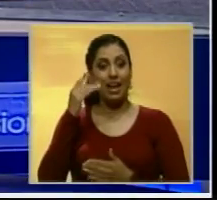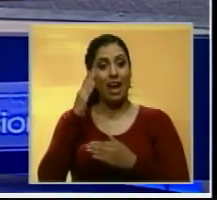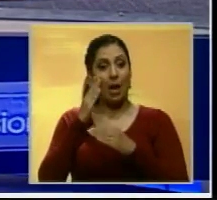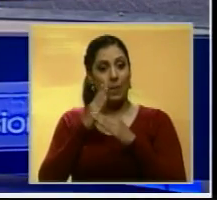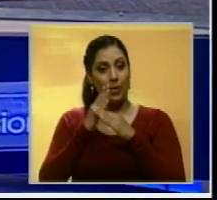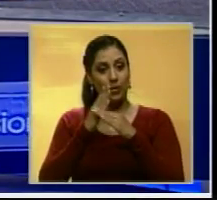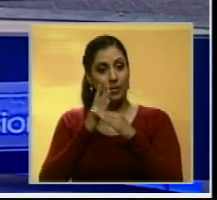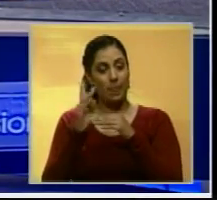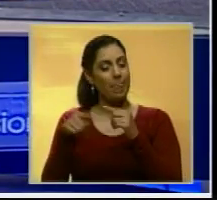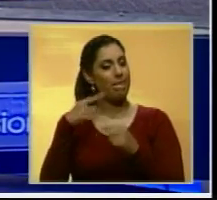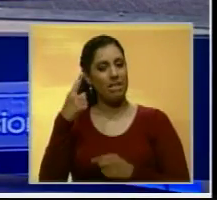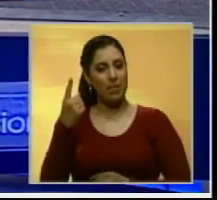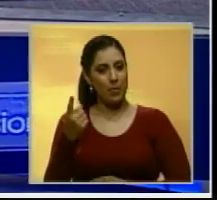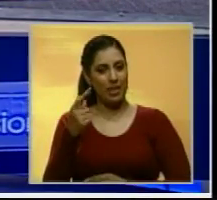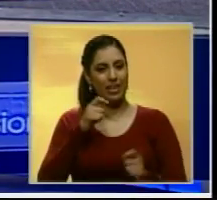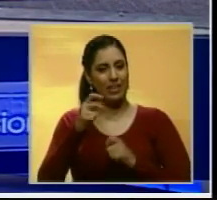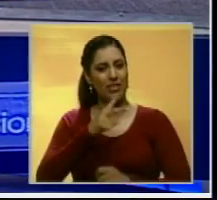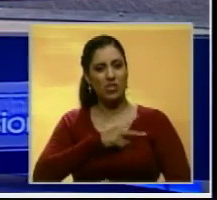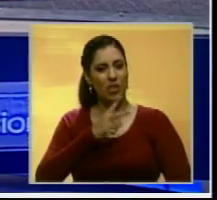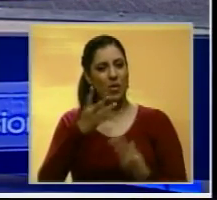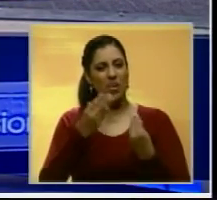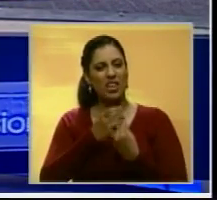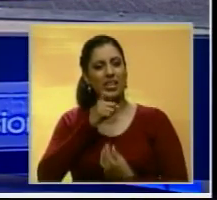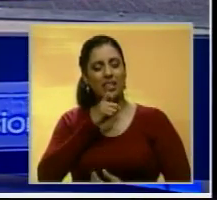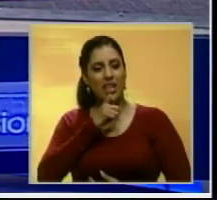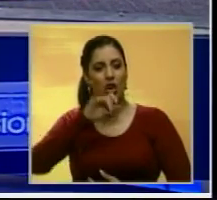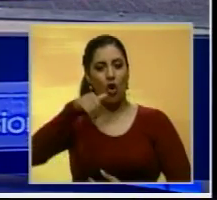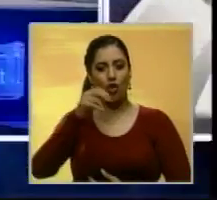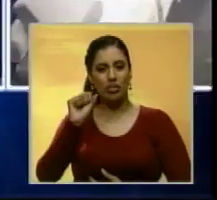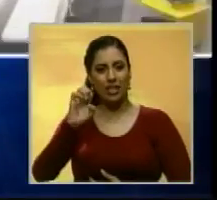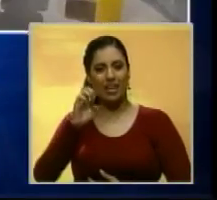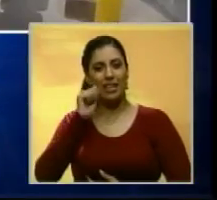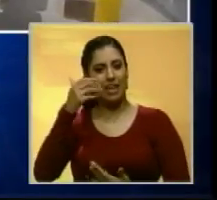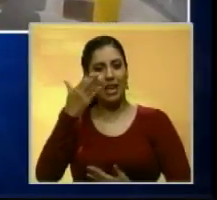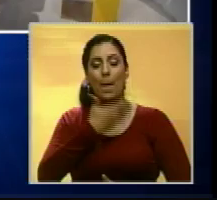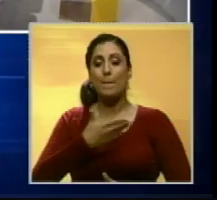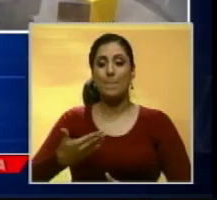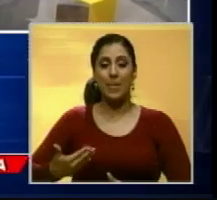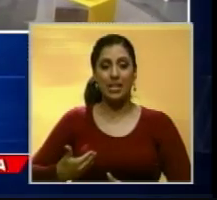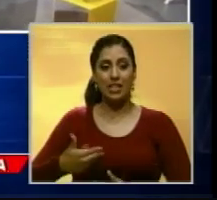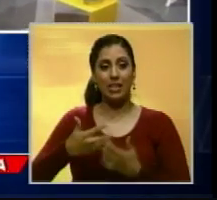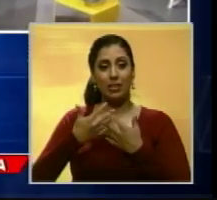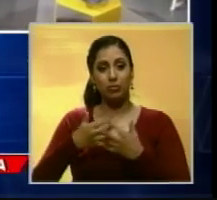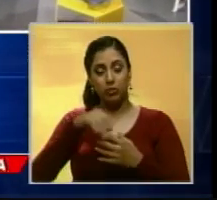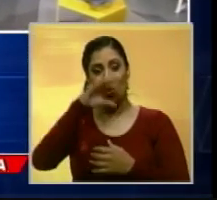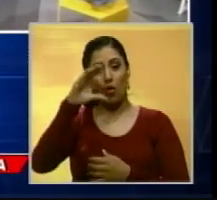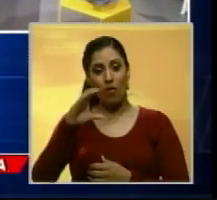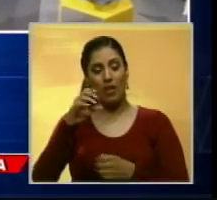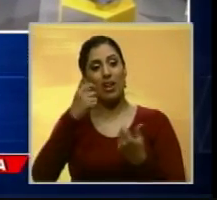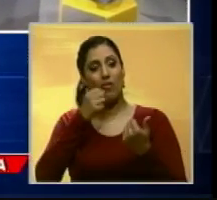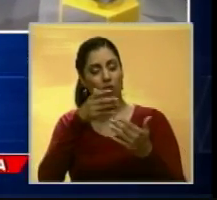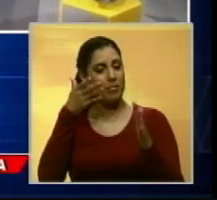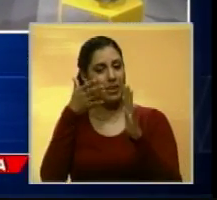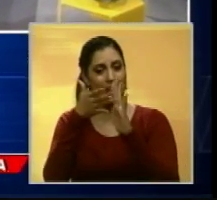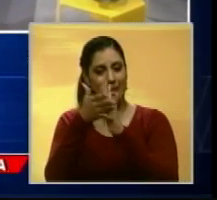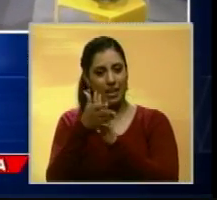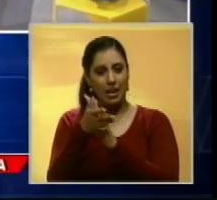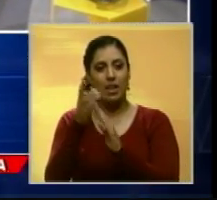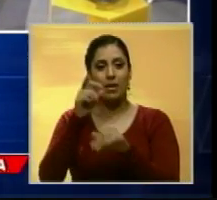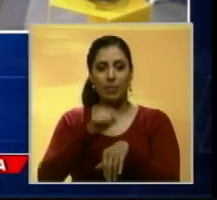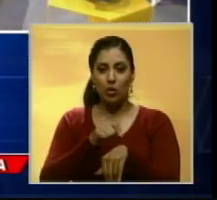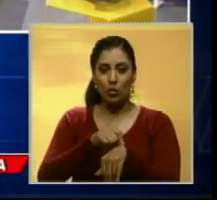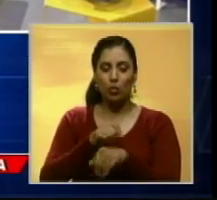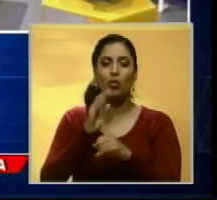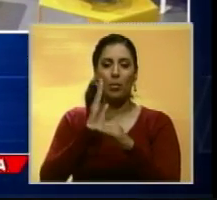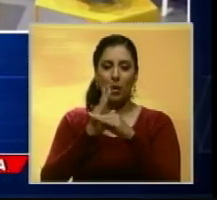vamos a la pausa. A regreso, en la entrevista a Venevisión nos acompaña José Agustín Campos, presidente de Confagán. Ya está aquí en el estudio con nosotros,